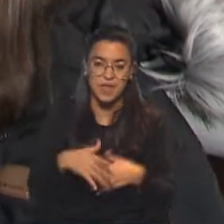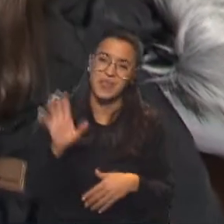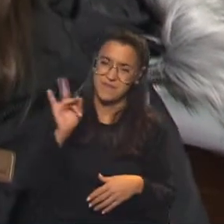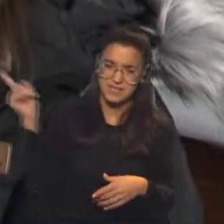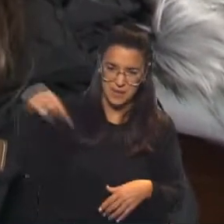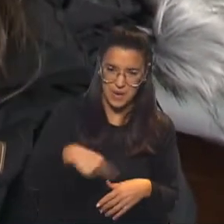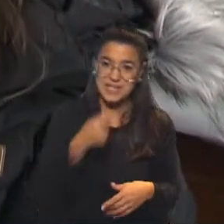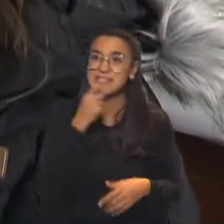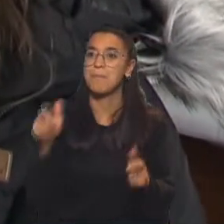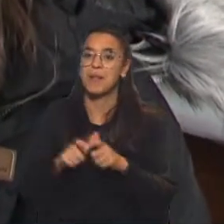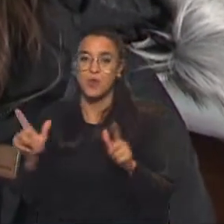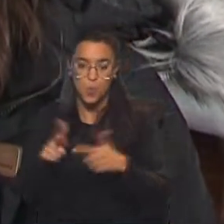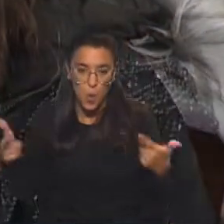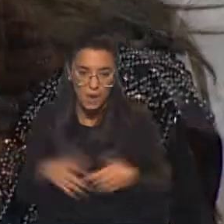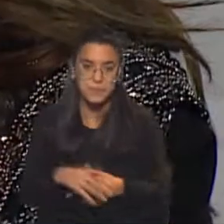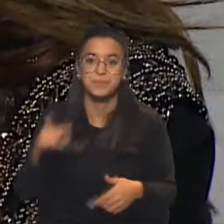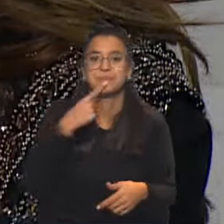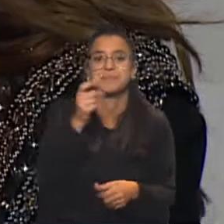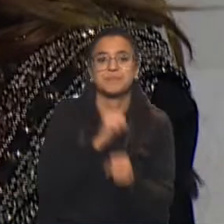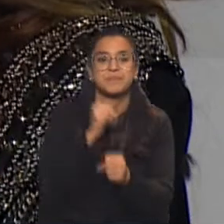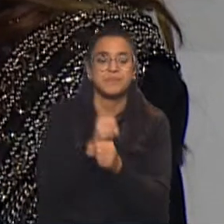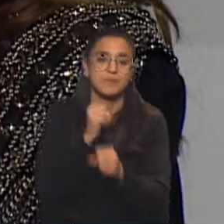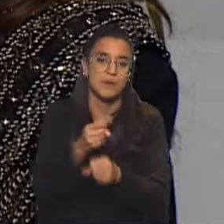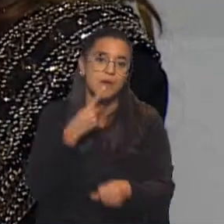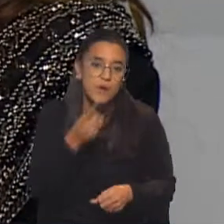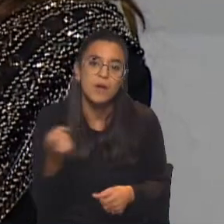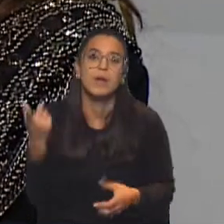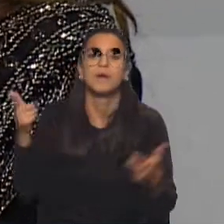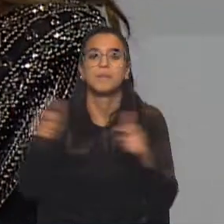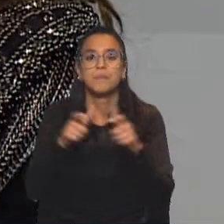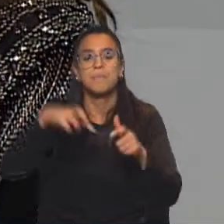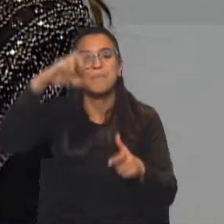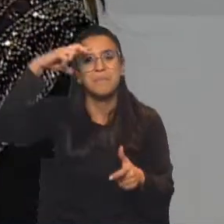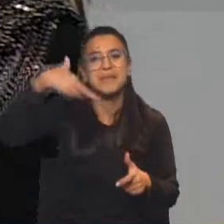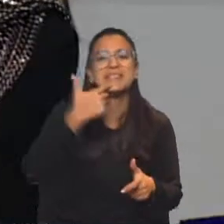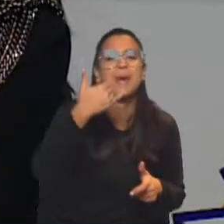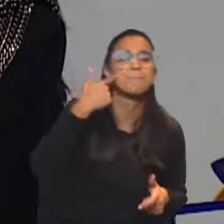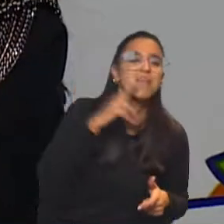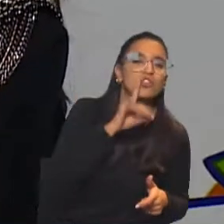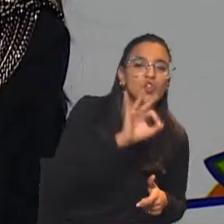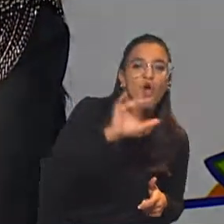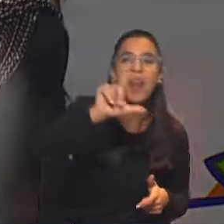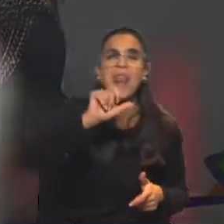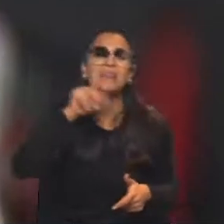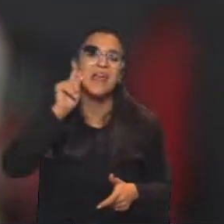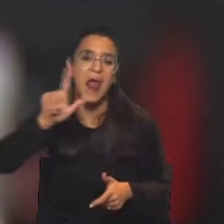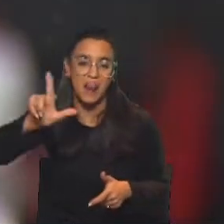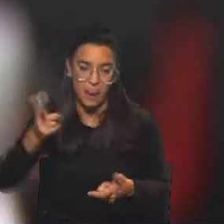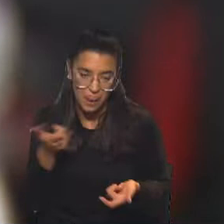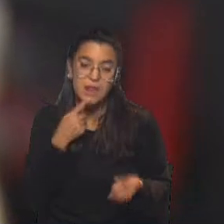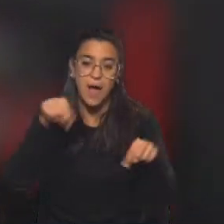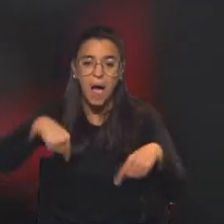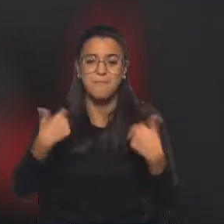podido venir sin estar trabajando aquí en la película en Pensamiento Lateral. Gracias a eso estoy aquí y bueno,